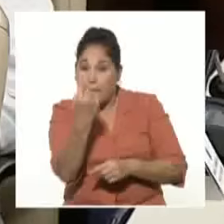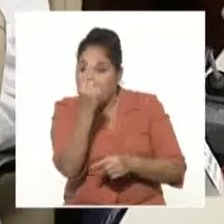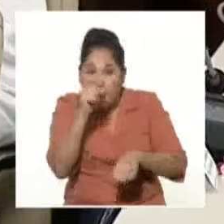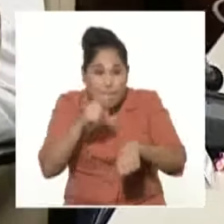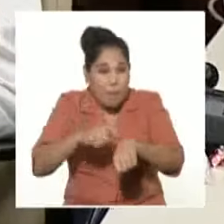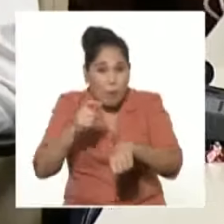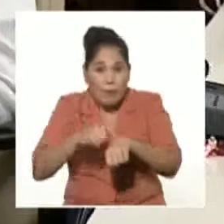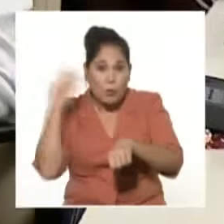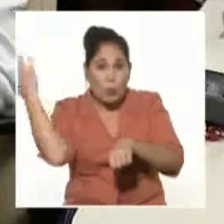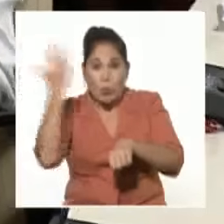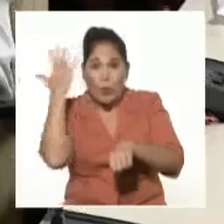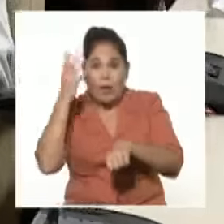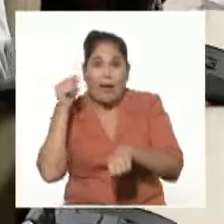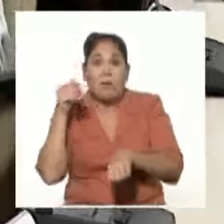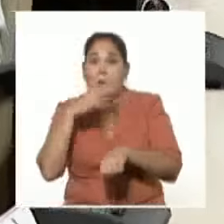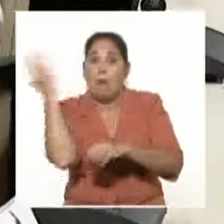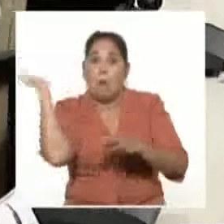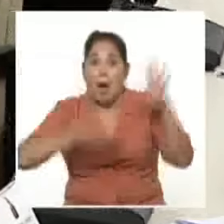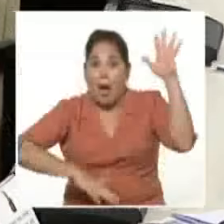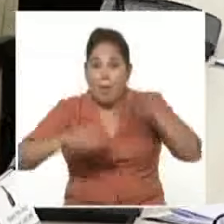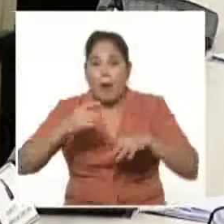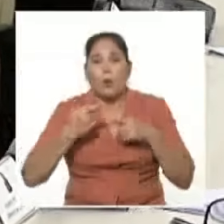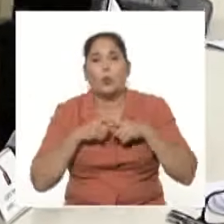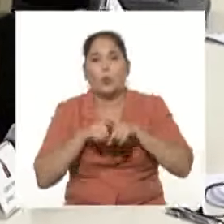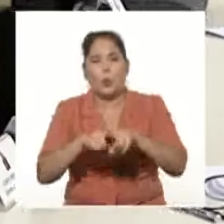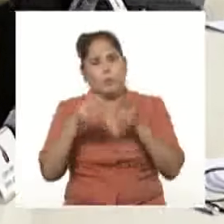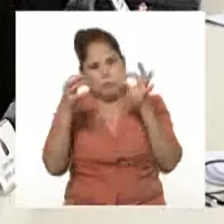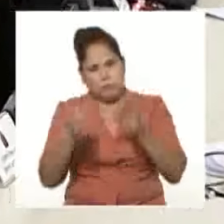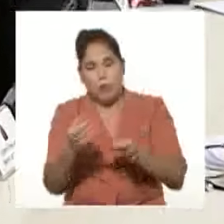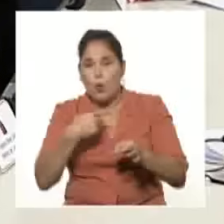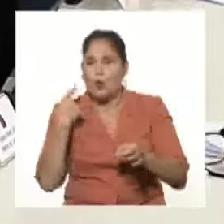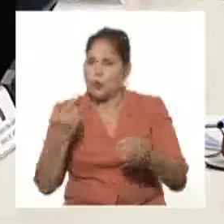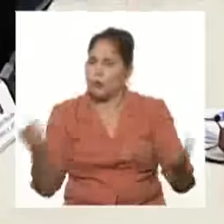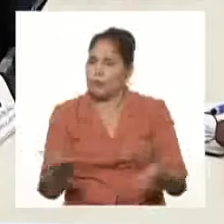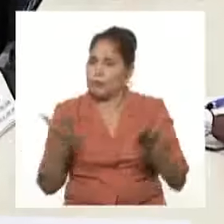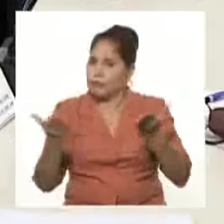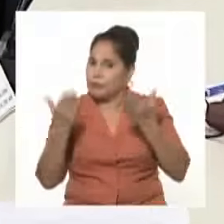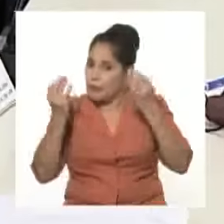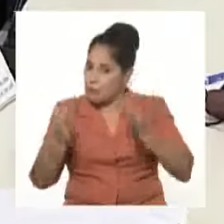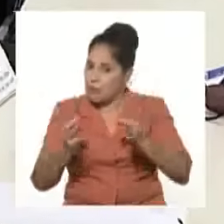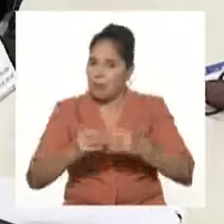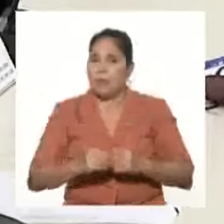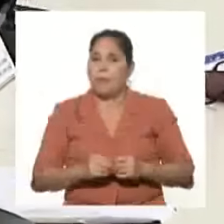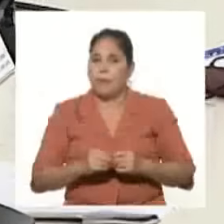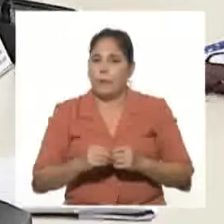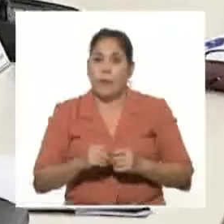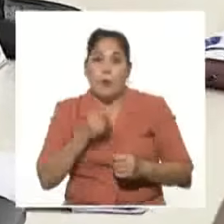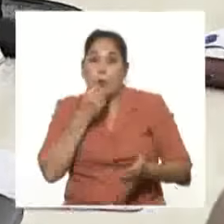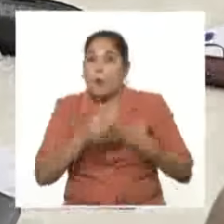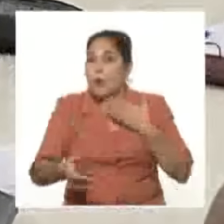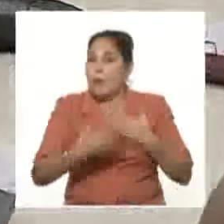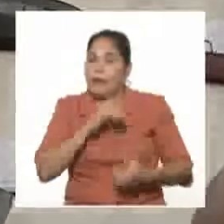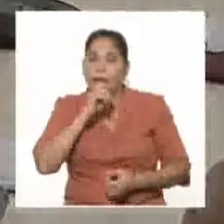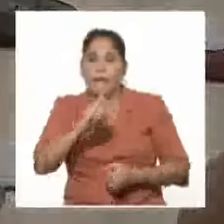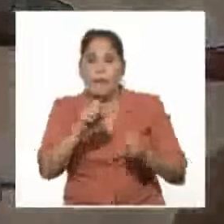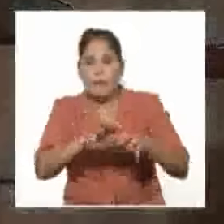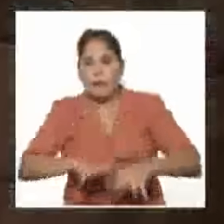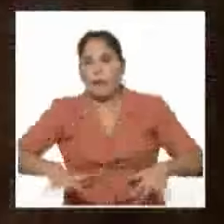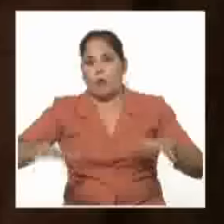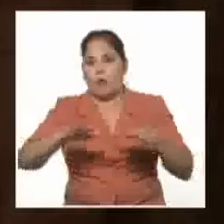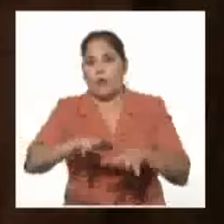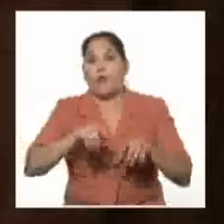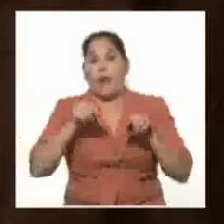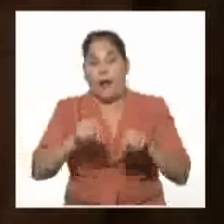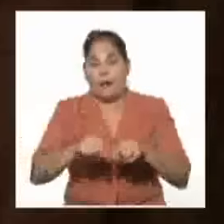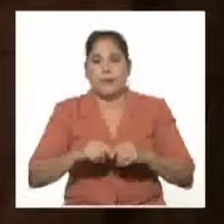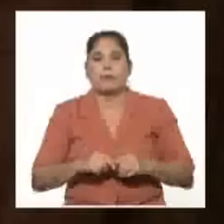tras el paso de Melissa me acompañó la certeza de que íbamos a sobreponernos al golpe a pesar de las difíciles condiciones en que se